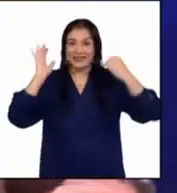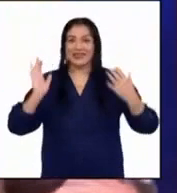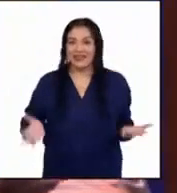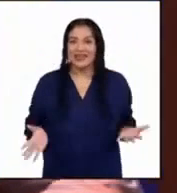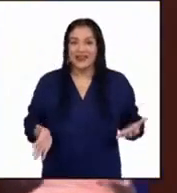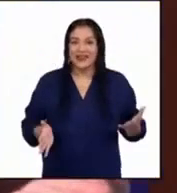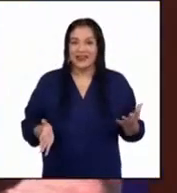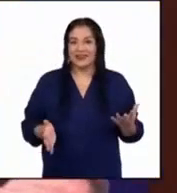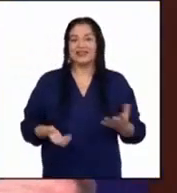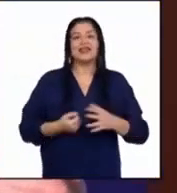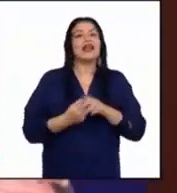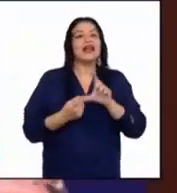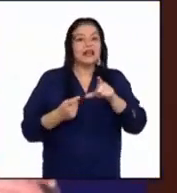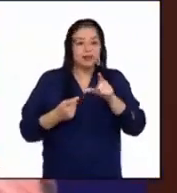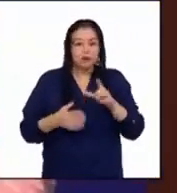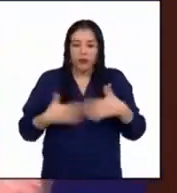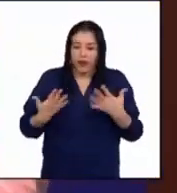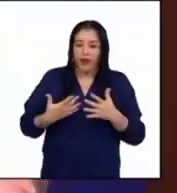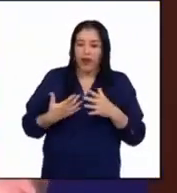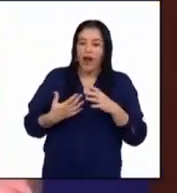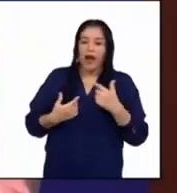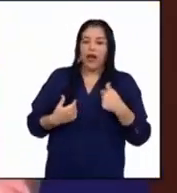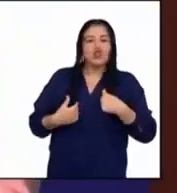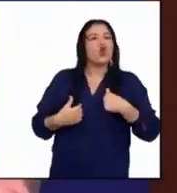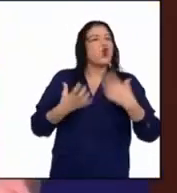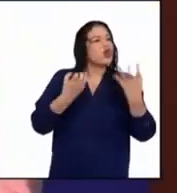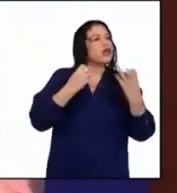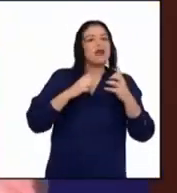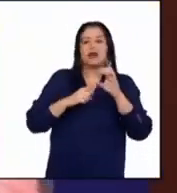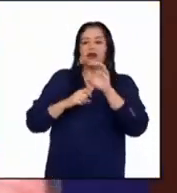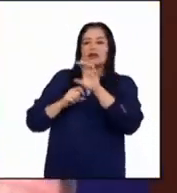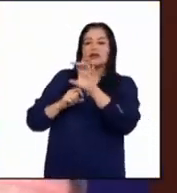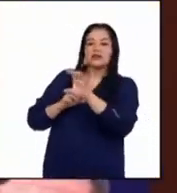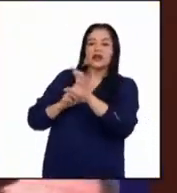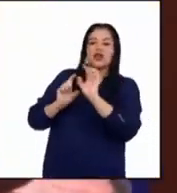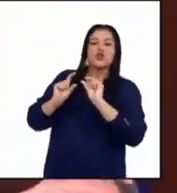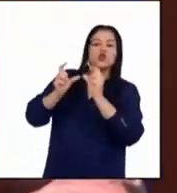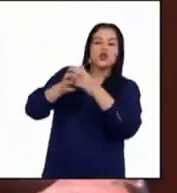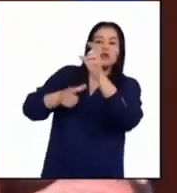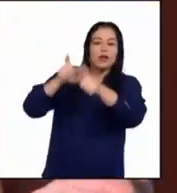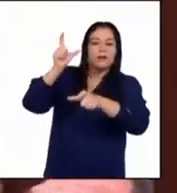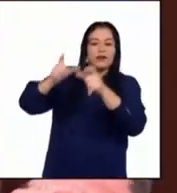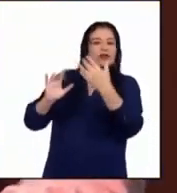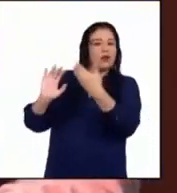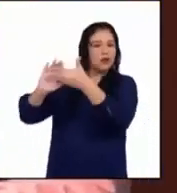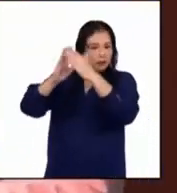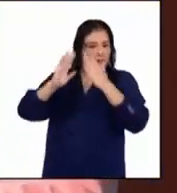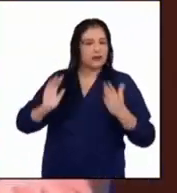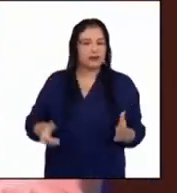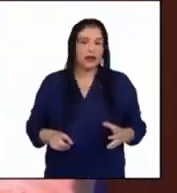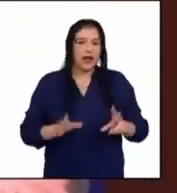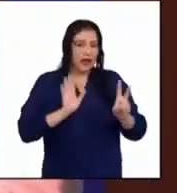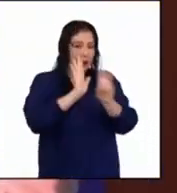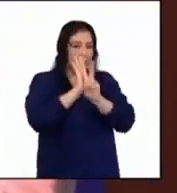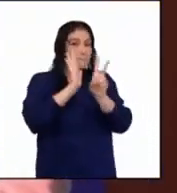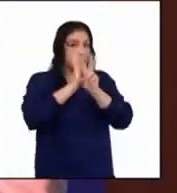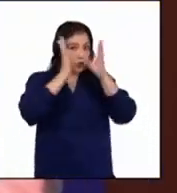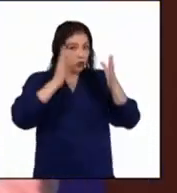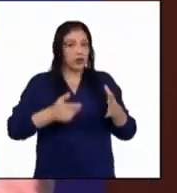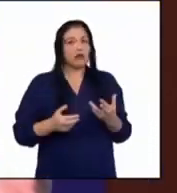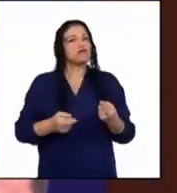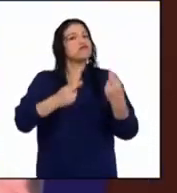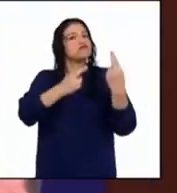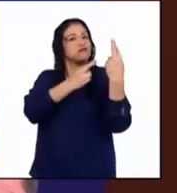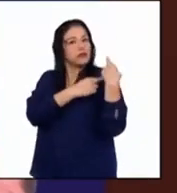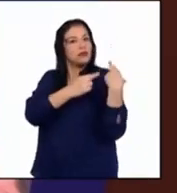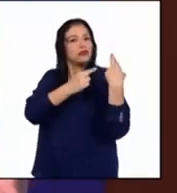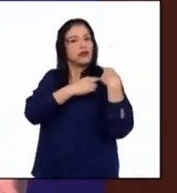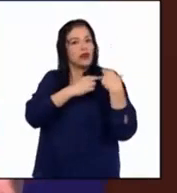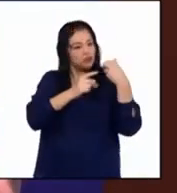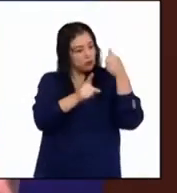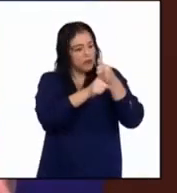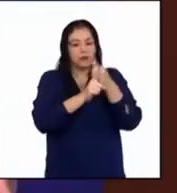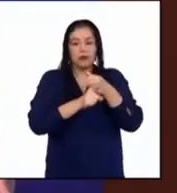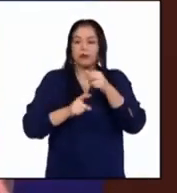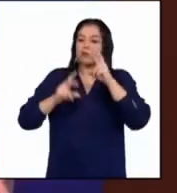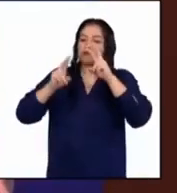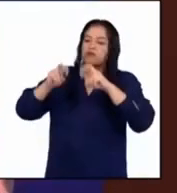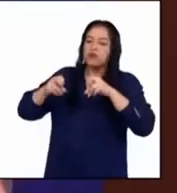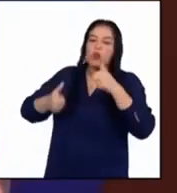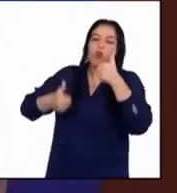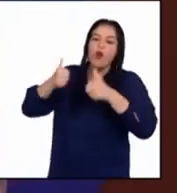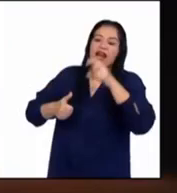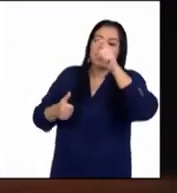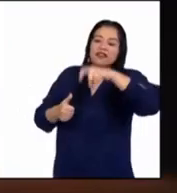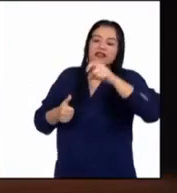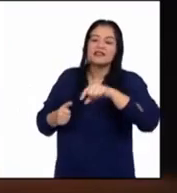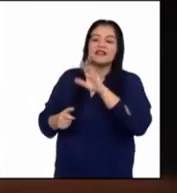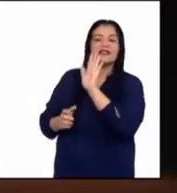puede escoger la población que mejor le parezca. El voluntario se hace cargo de hacer el diagnóstico de cuál es la necesidad